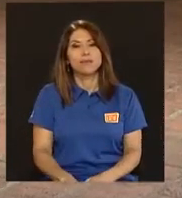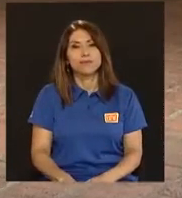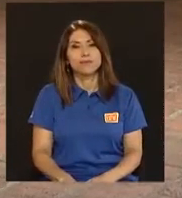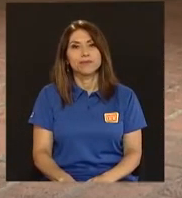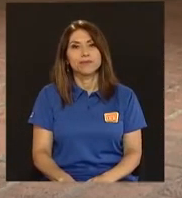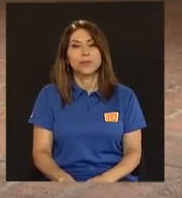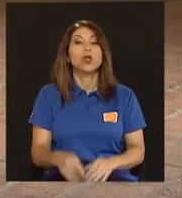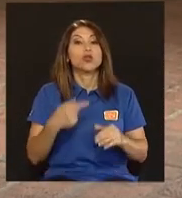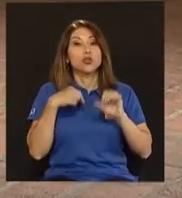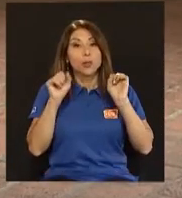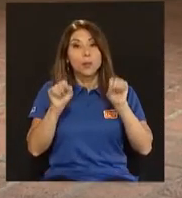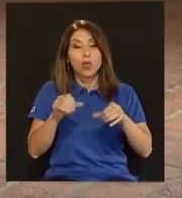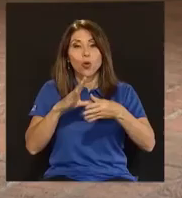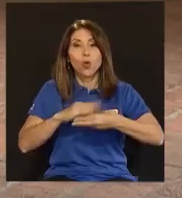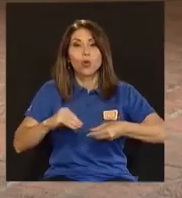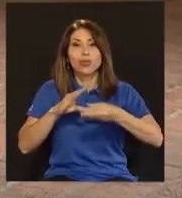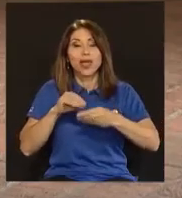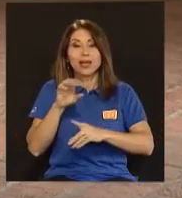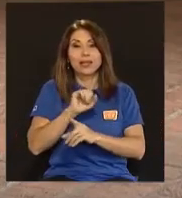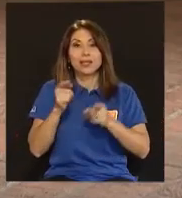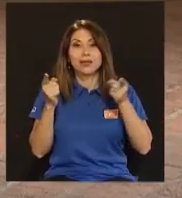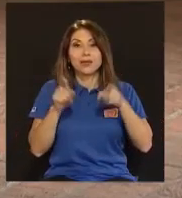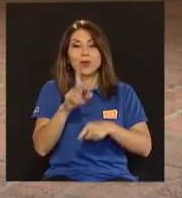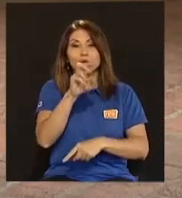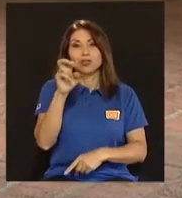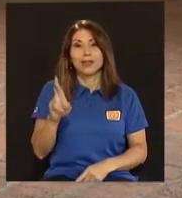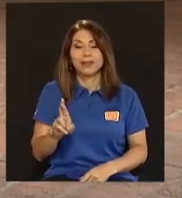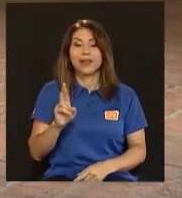Te puedo contar el caso de Costa Rica, digamos, mi impresión de Costa Rica, ¿verdad? Sí.